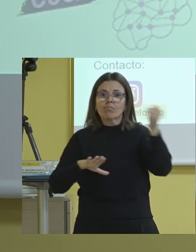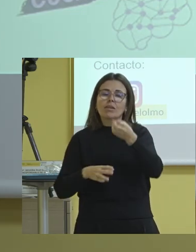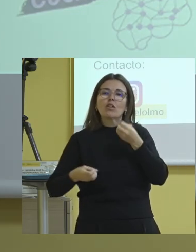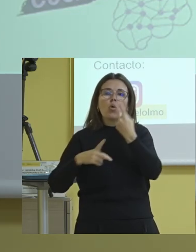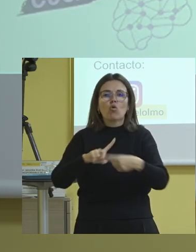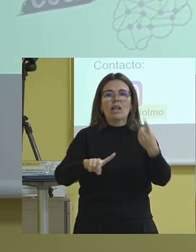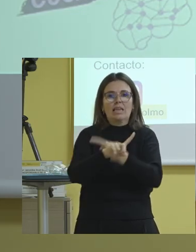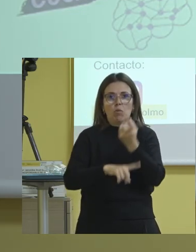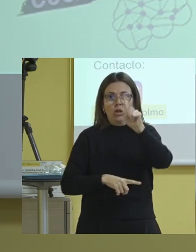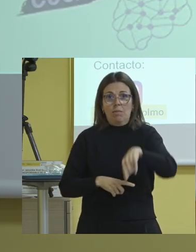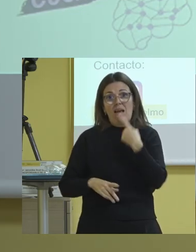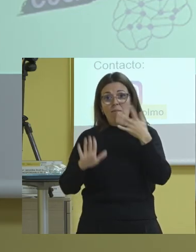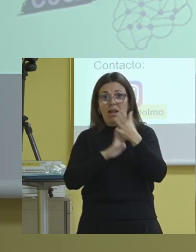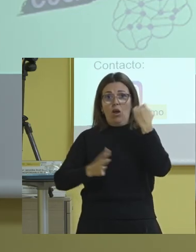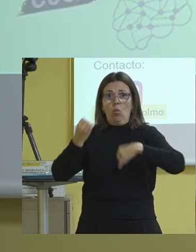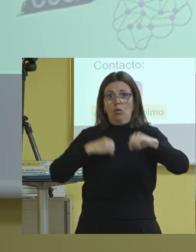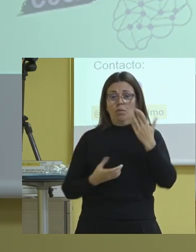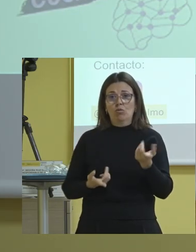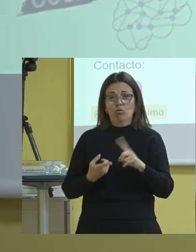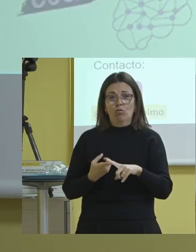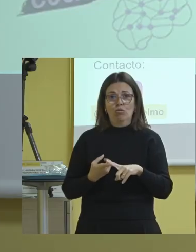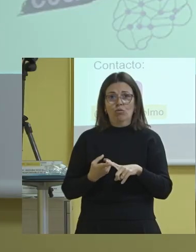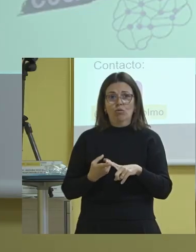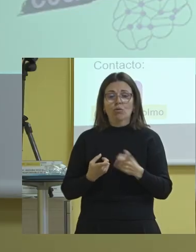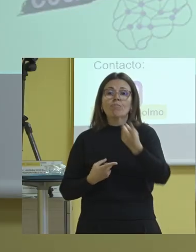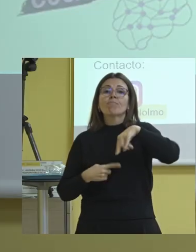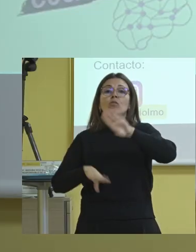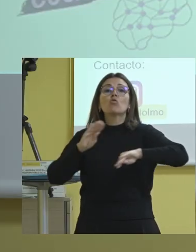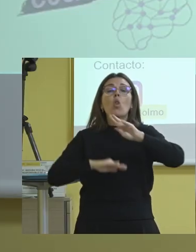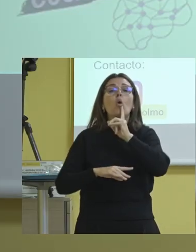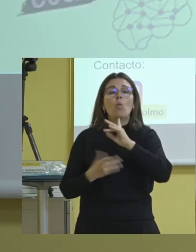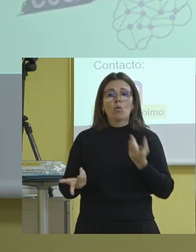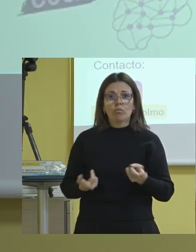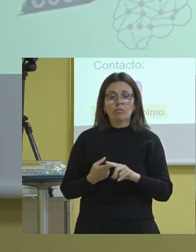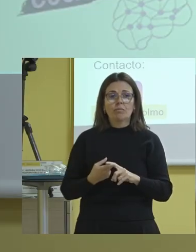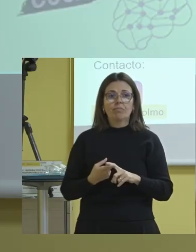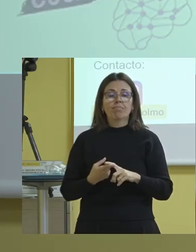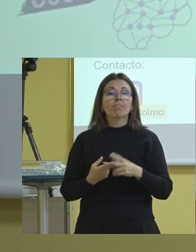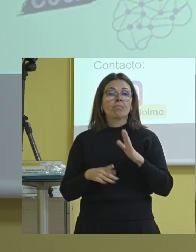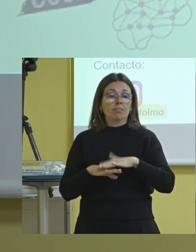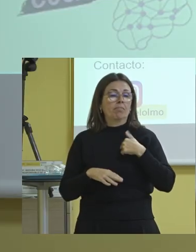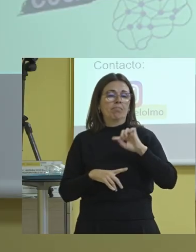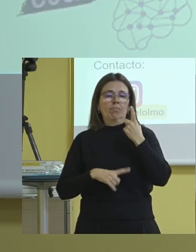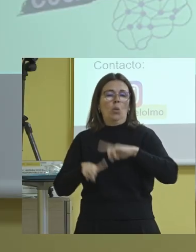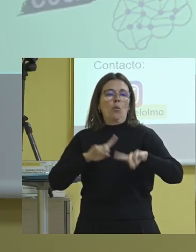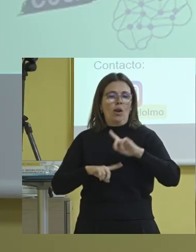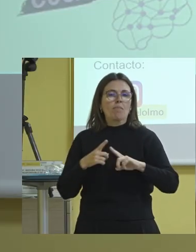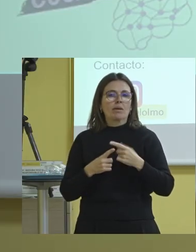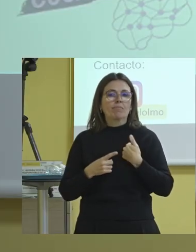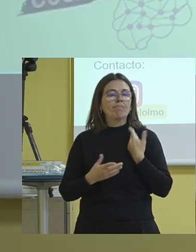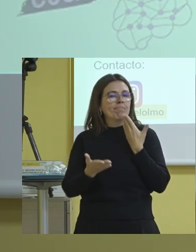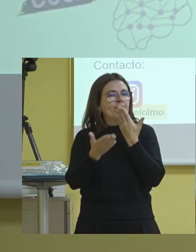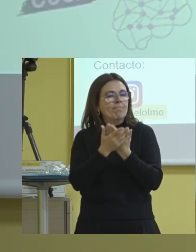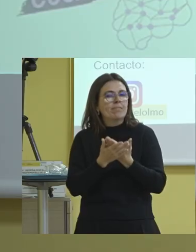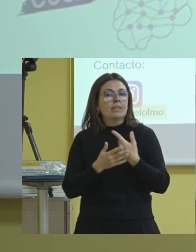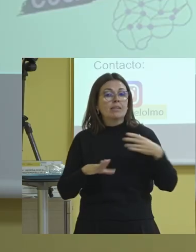discursos extremos al explicar el comportamiento. ¿Cómo podemos solucionar eso? Que es el gran problema. Yo abogo muchas veces porque se revise